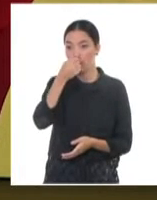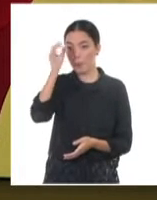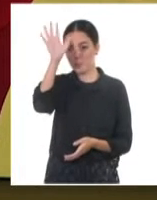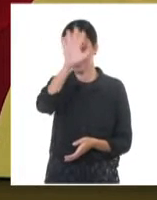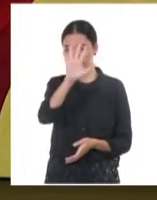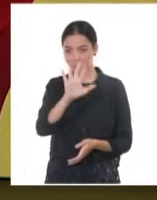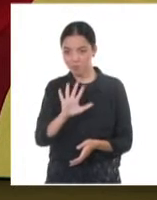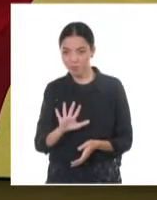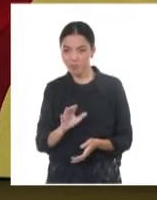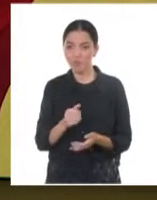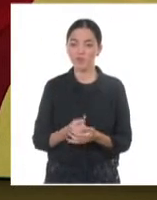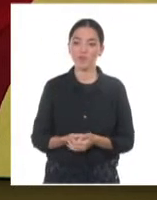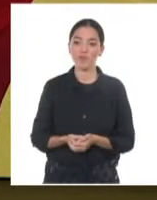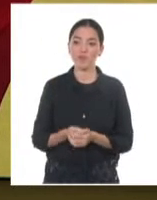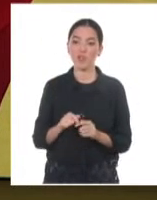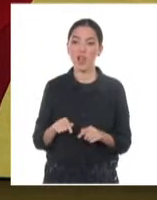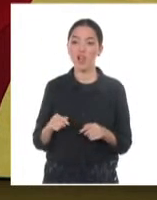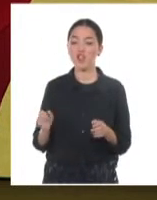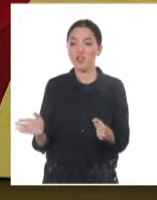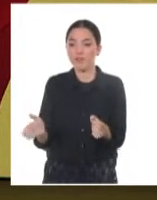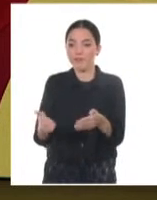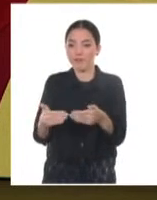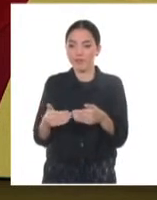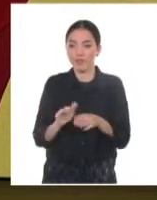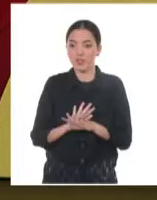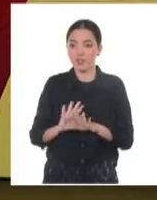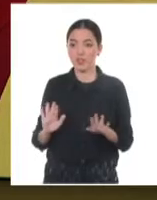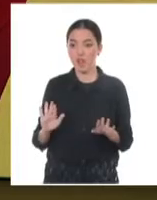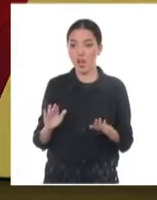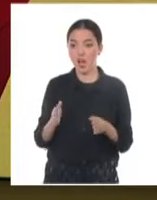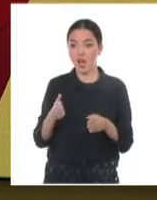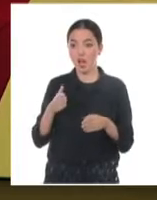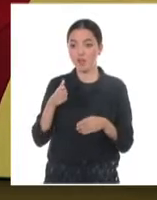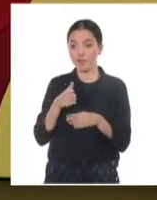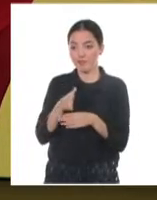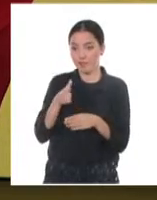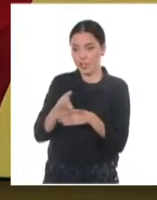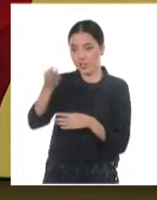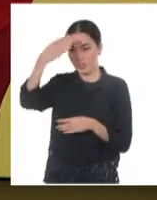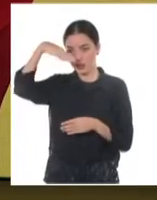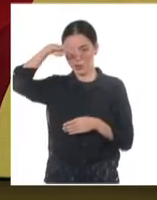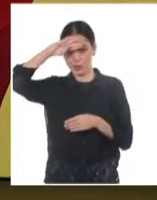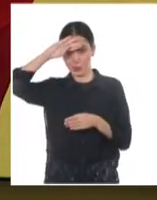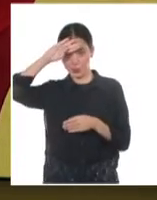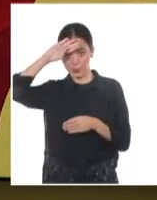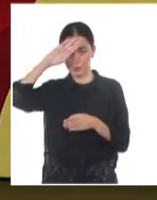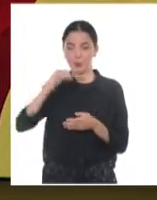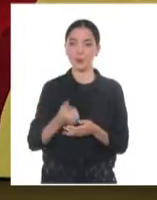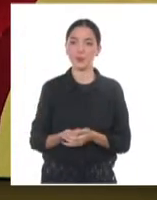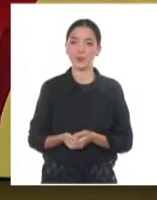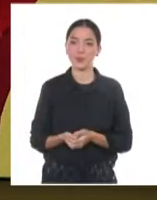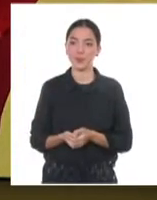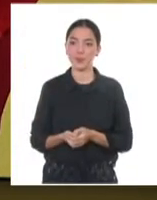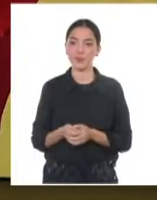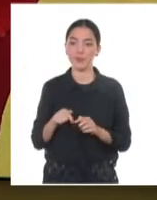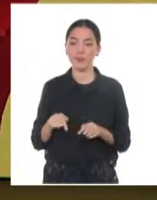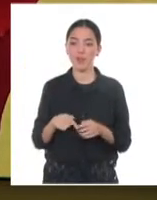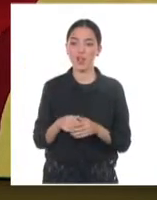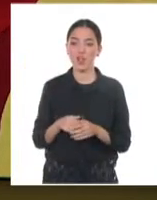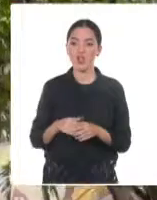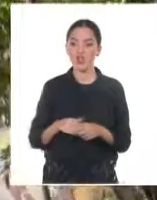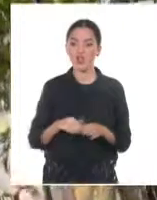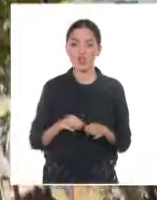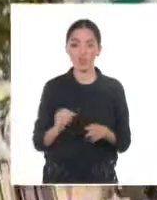Cuba. Los estudiosos evalúan el alcance del encuentro que en su edición próxima se dedicará a la mujer africana.